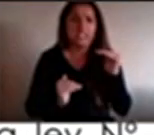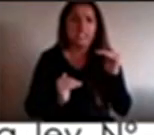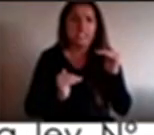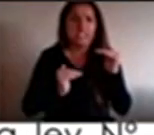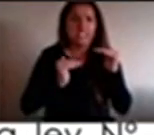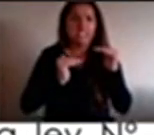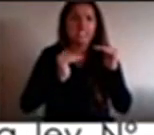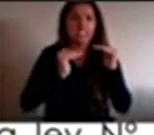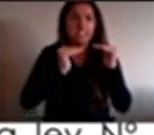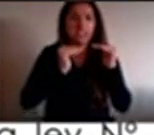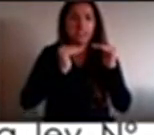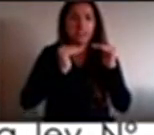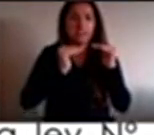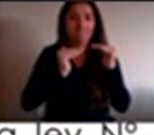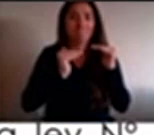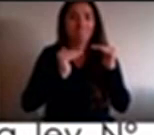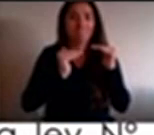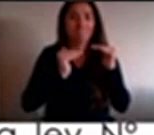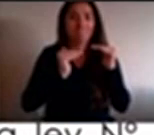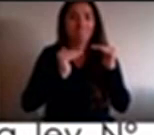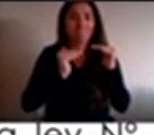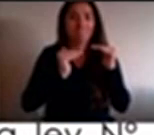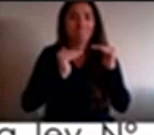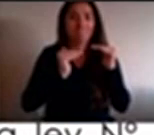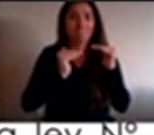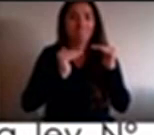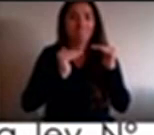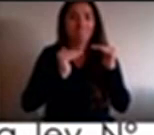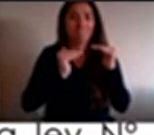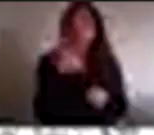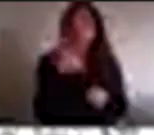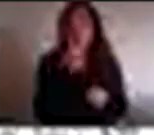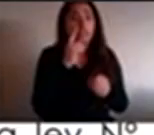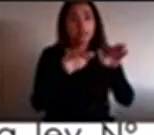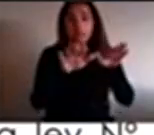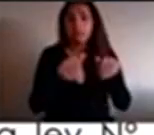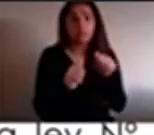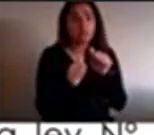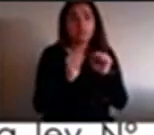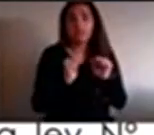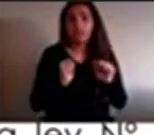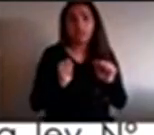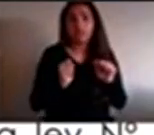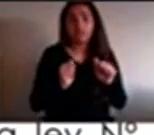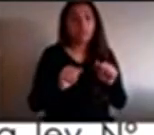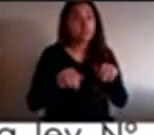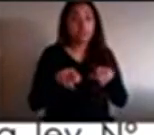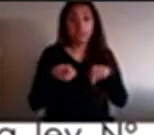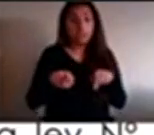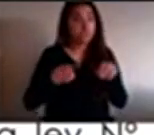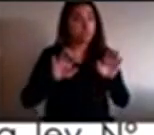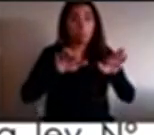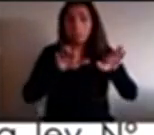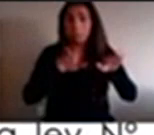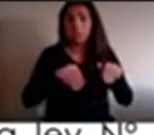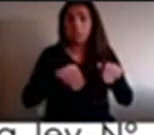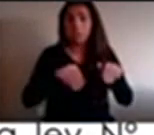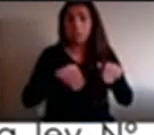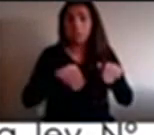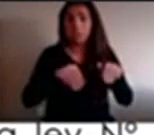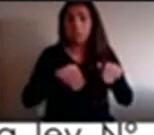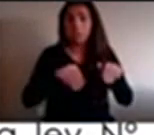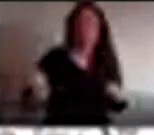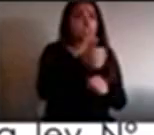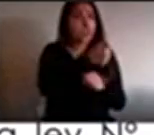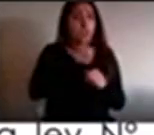e inclusión laboral tenemos los mismos que en el fondo acongojan a toda la población, y evidentemente tenemos que hacernos cargo de ese